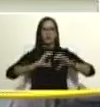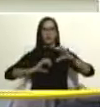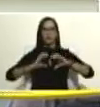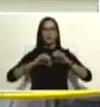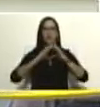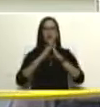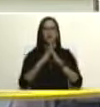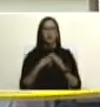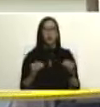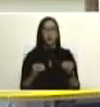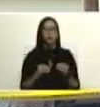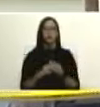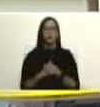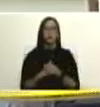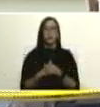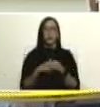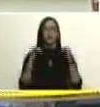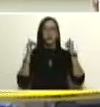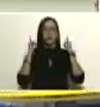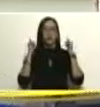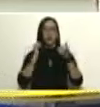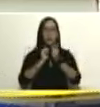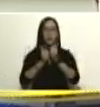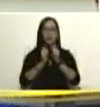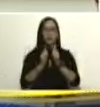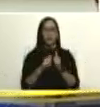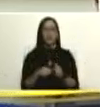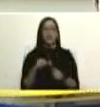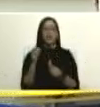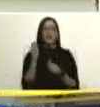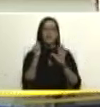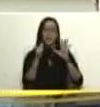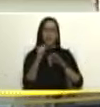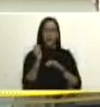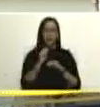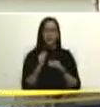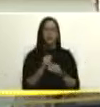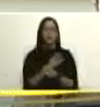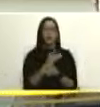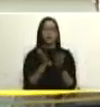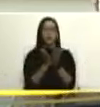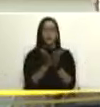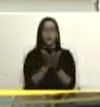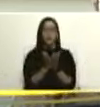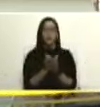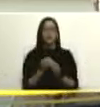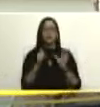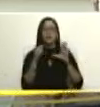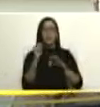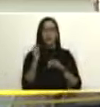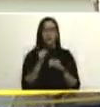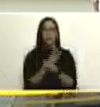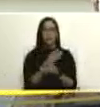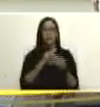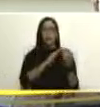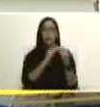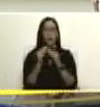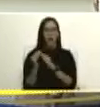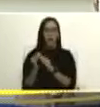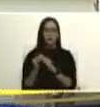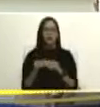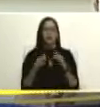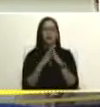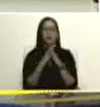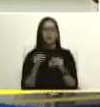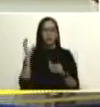festivales deportivos. Presidente, un semestre tenemos los Juegos Estudiantiles y el otro semestre los Juegos Comunales. Ahorita se están desarrollando los Juegos Comunales en todo